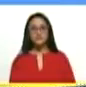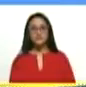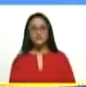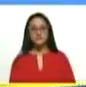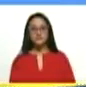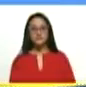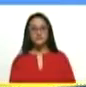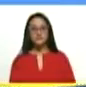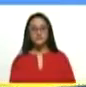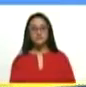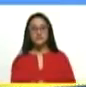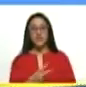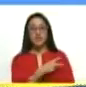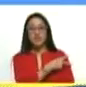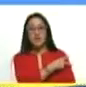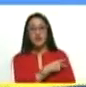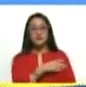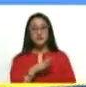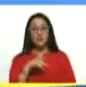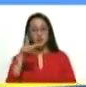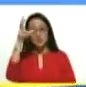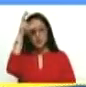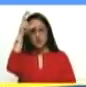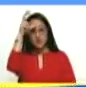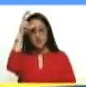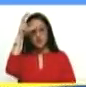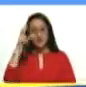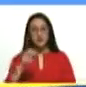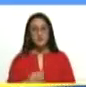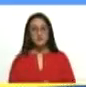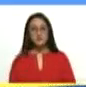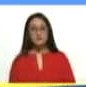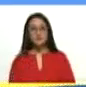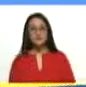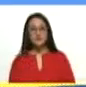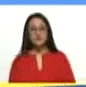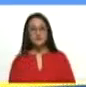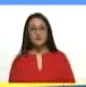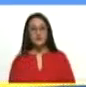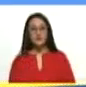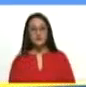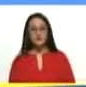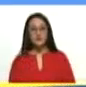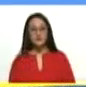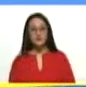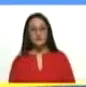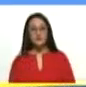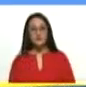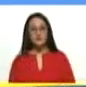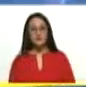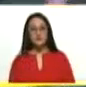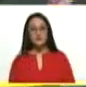Estimada delegación de Turquía, Salam Aleikum.